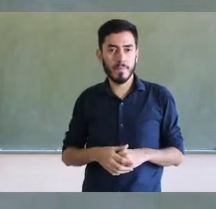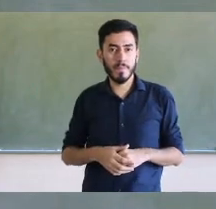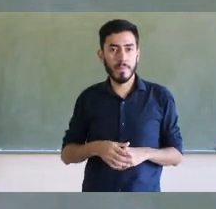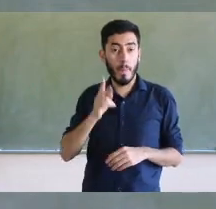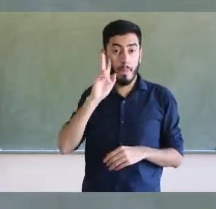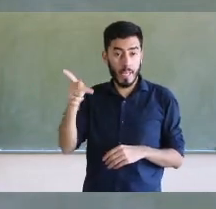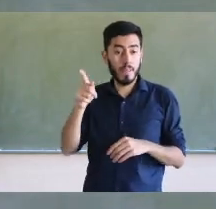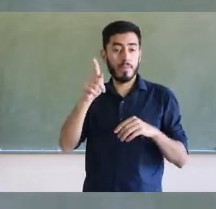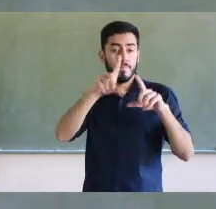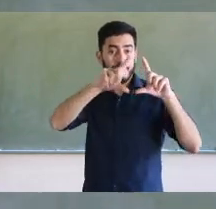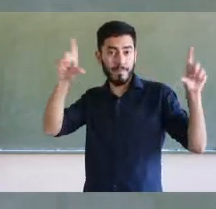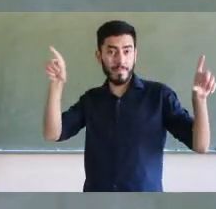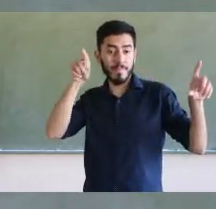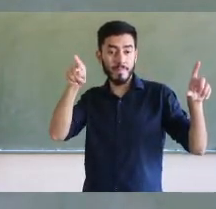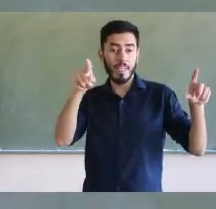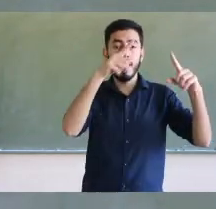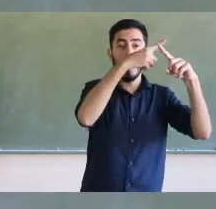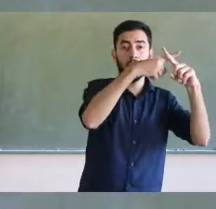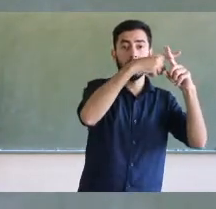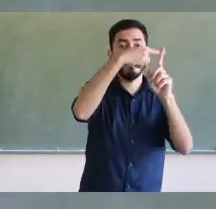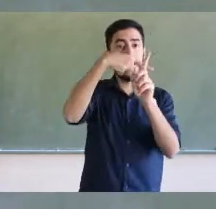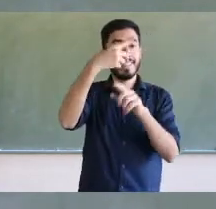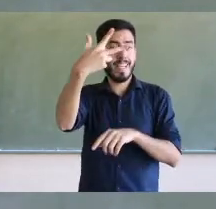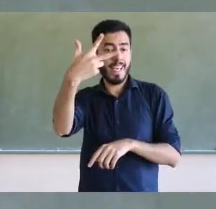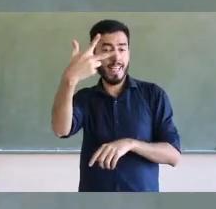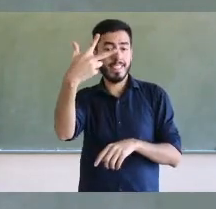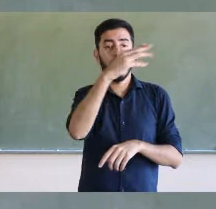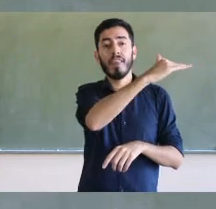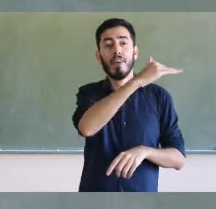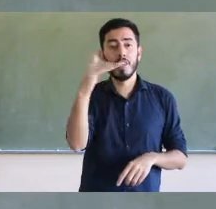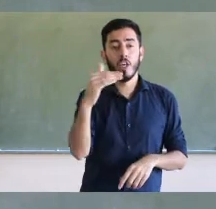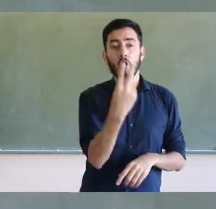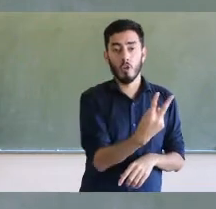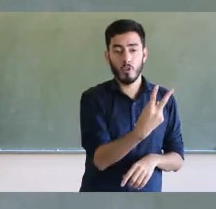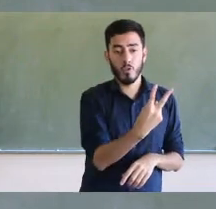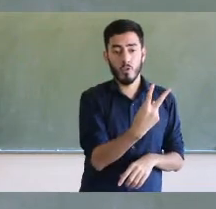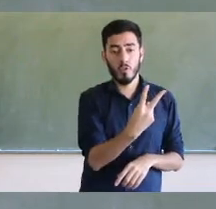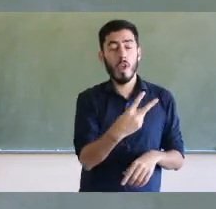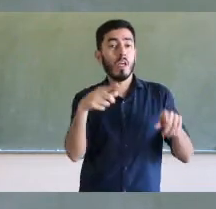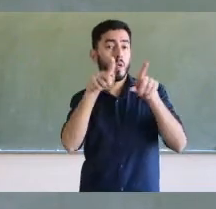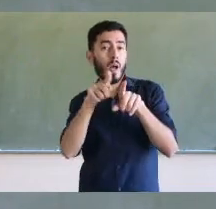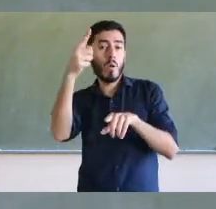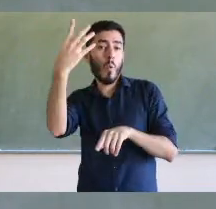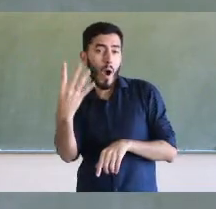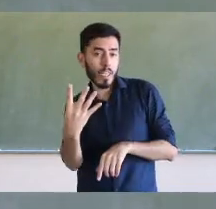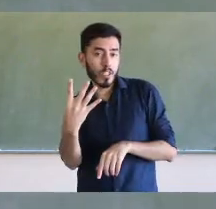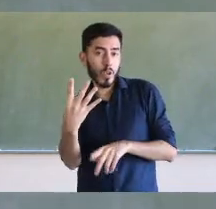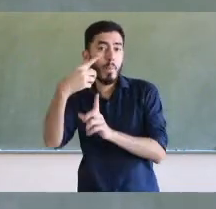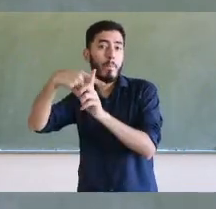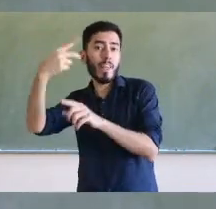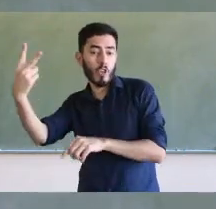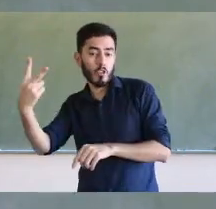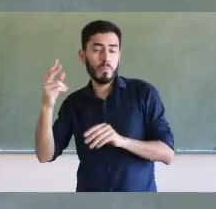Fíjense, tenemos X más 3 que está dividido todo por 2, igual a 1 cuarto de X más 2.